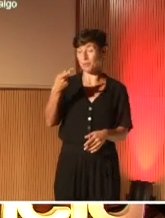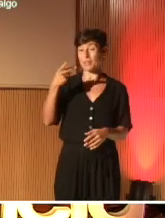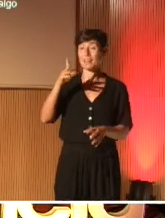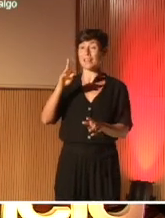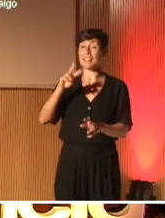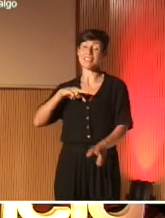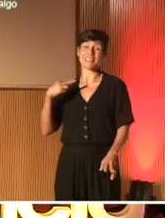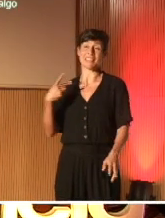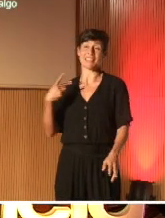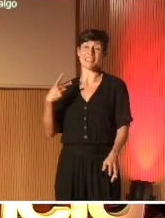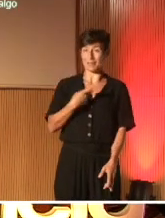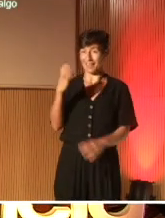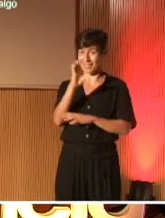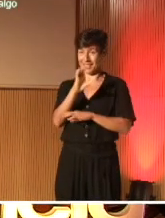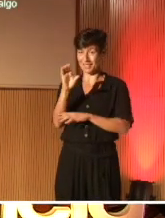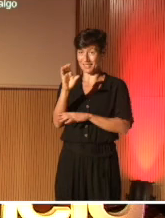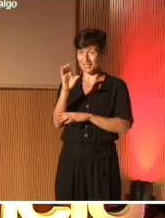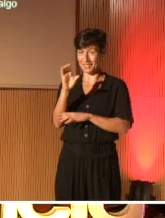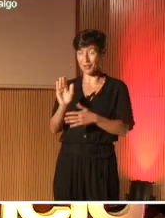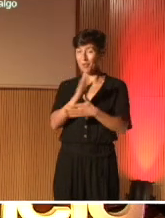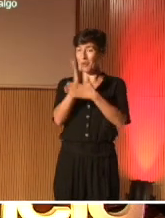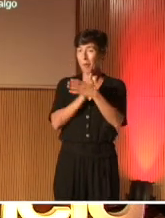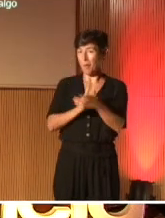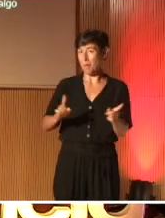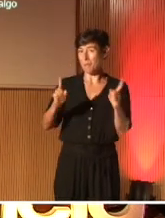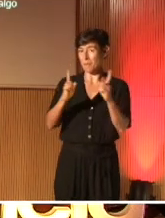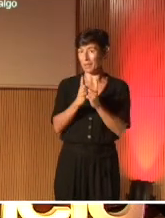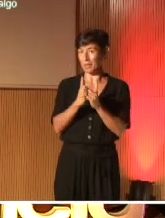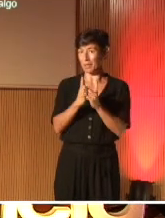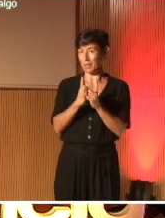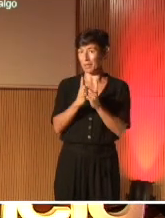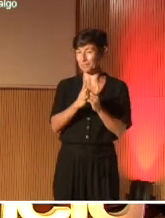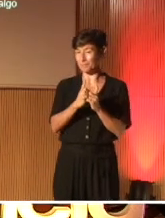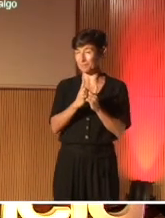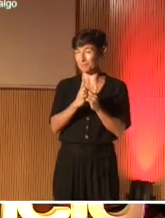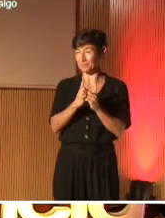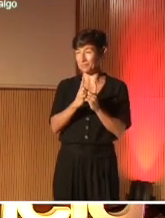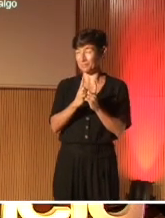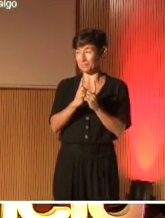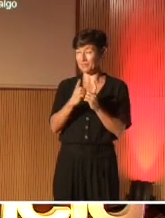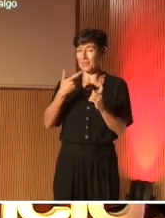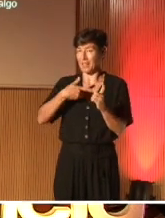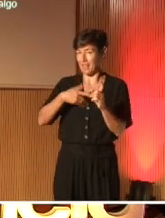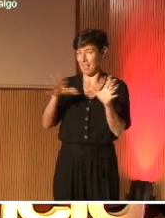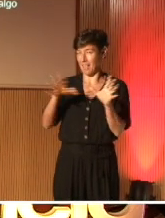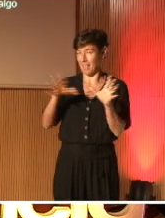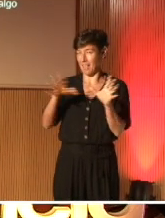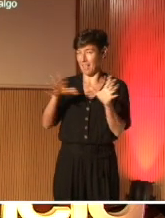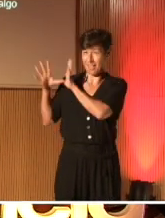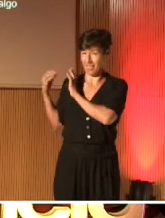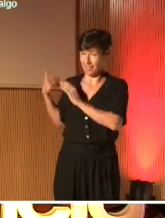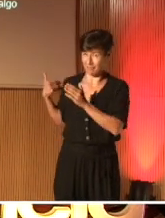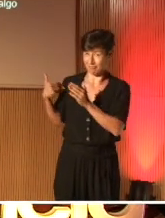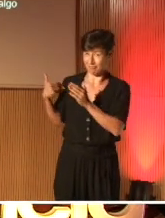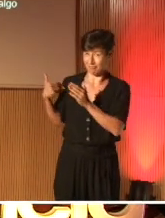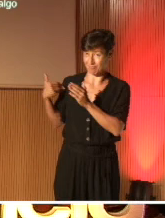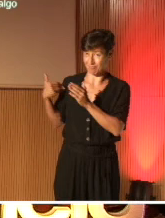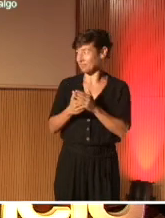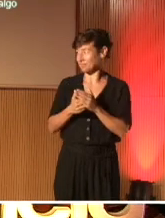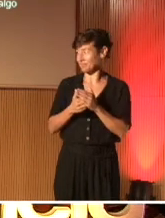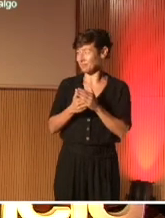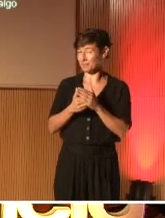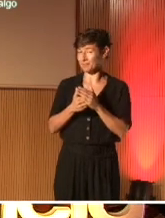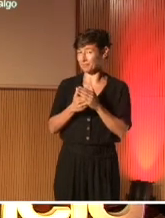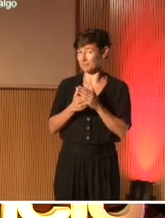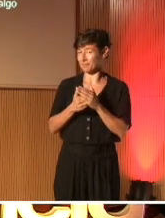sobre un verso de una canción que otra travesti lanzó ya hace más de una década antes de comenzar la dirección de la charla o sea yo las acierto a la